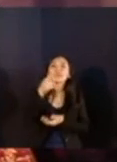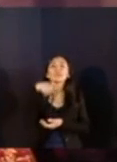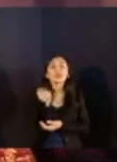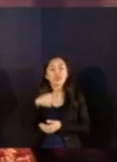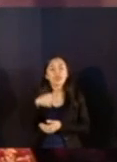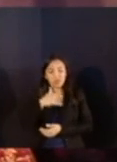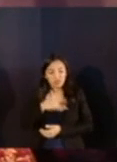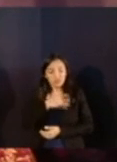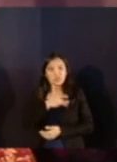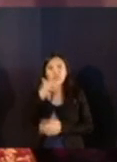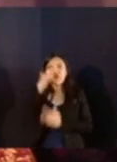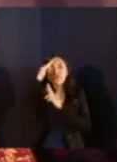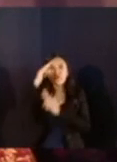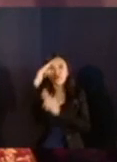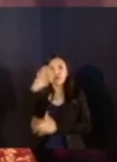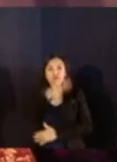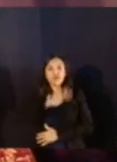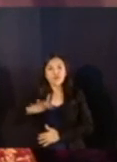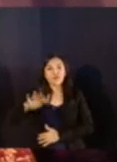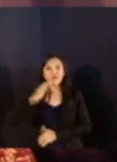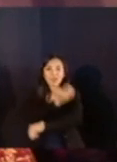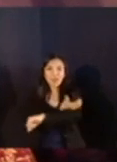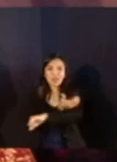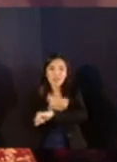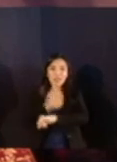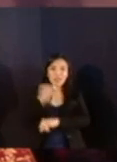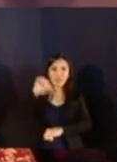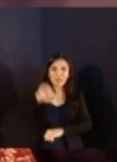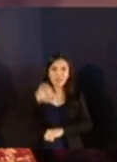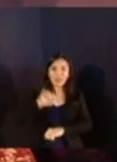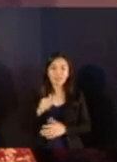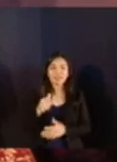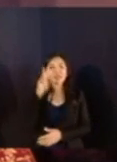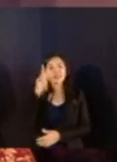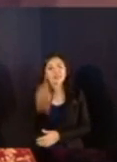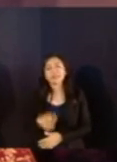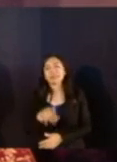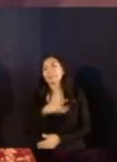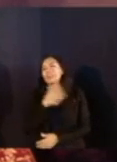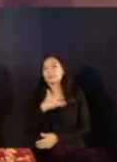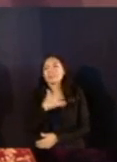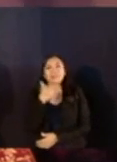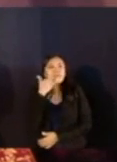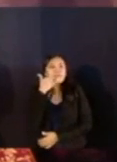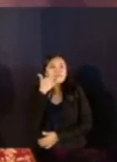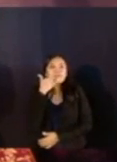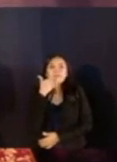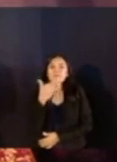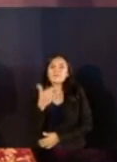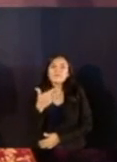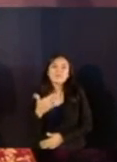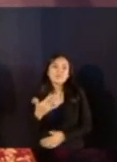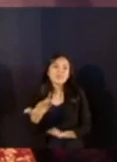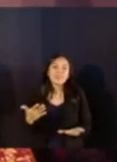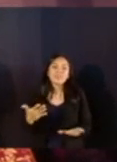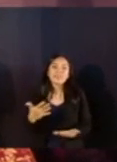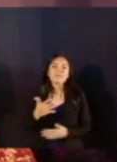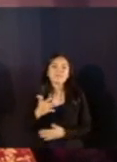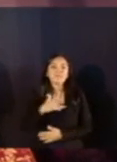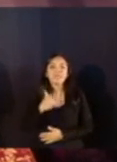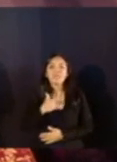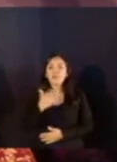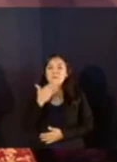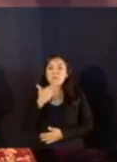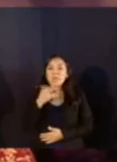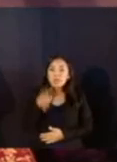honor para mí estar con ustedes esta mañana, sino un deleite, un placer. Se los agradezco a todos y las